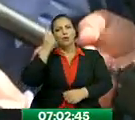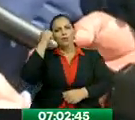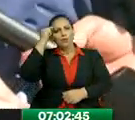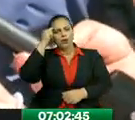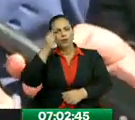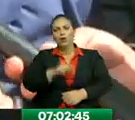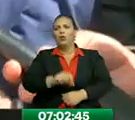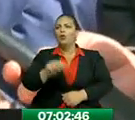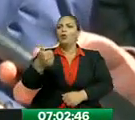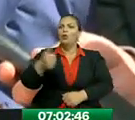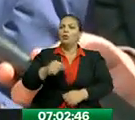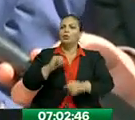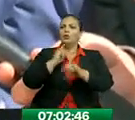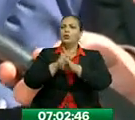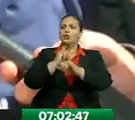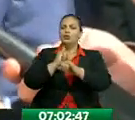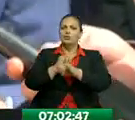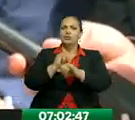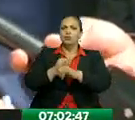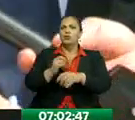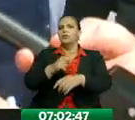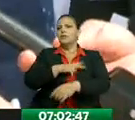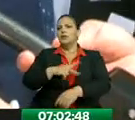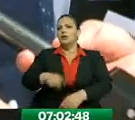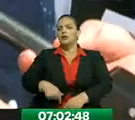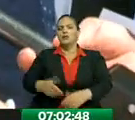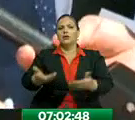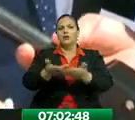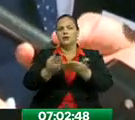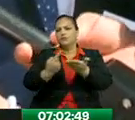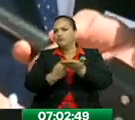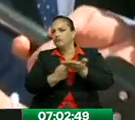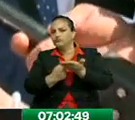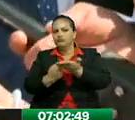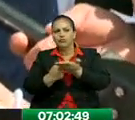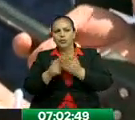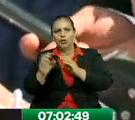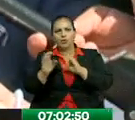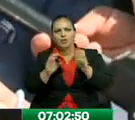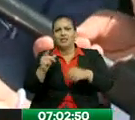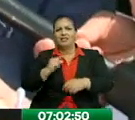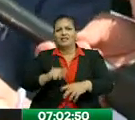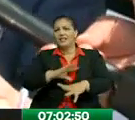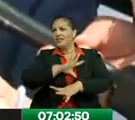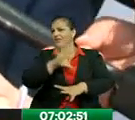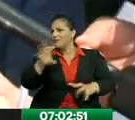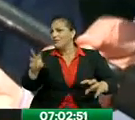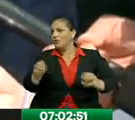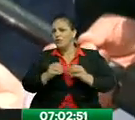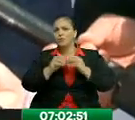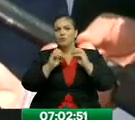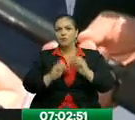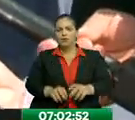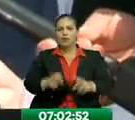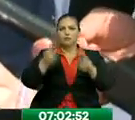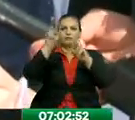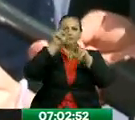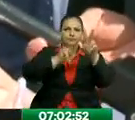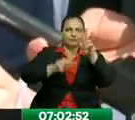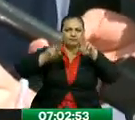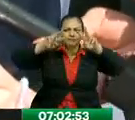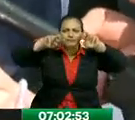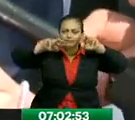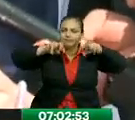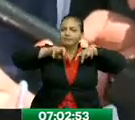de la propia sociedad civil, de tal manera que puedan tener toda la información para que su criterio llegue a profundizar